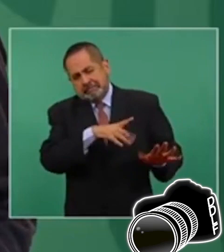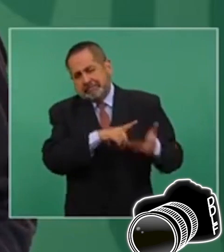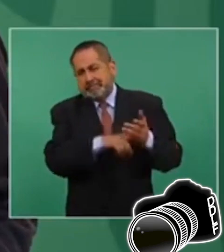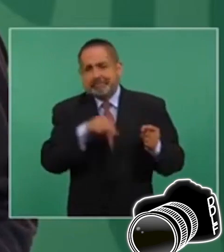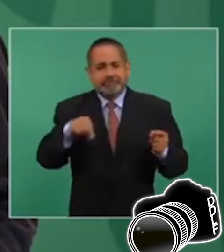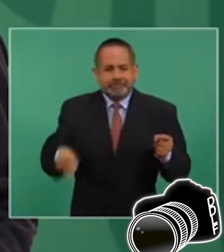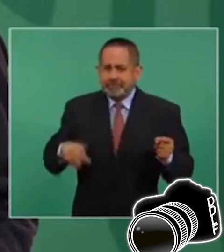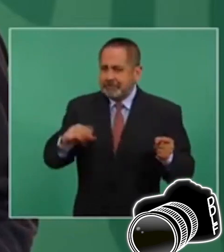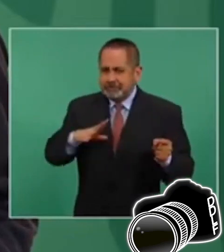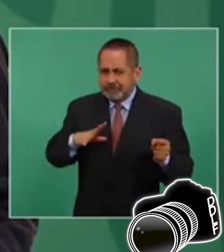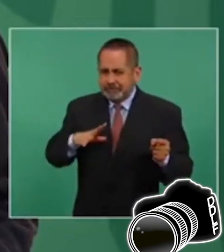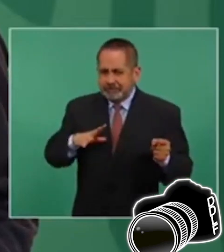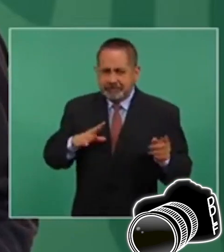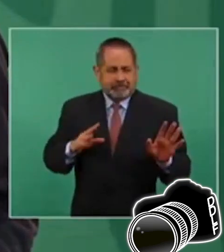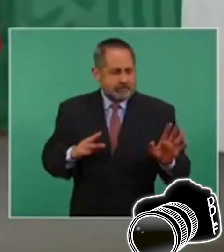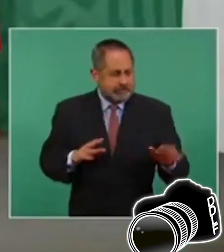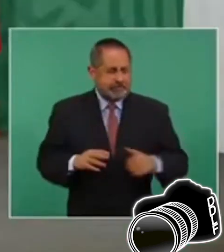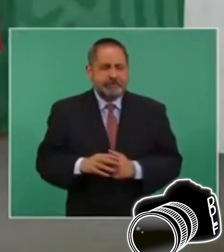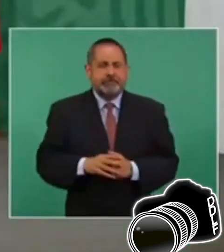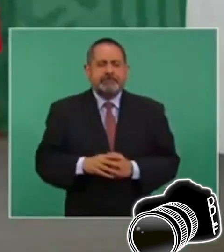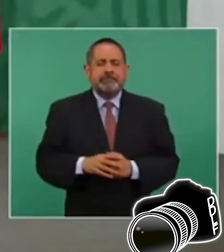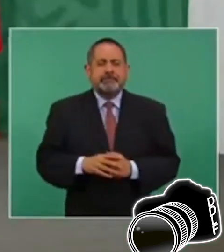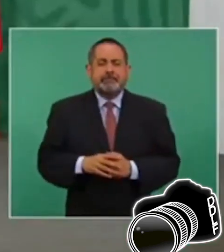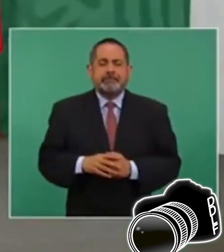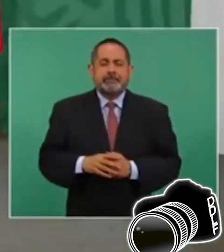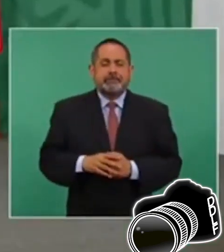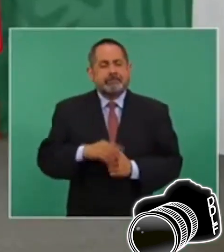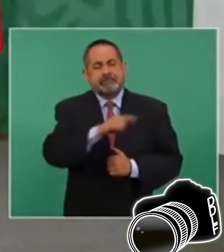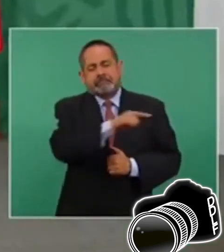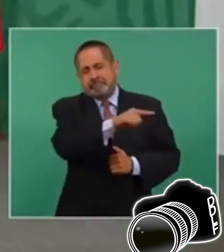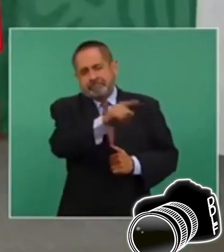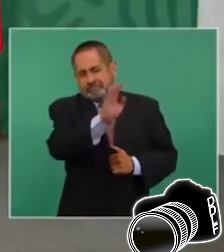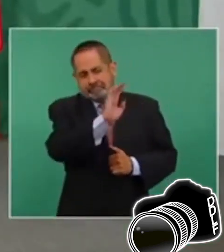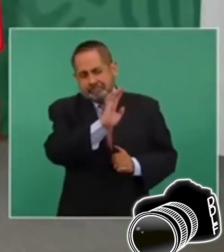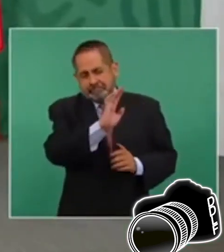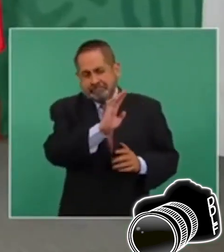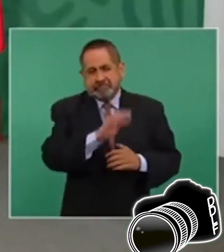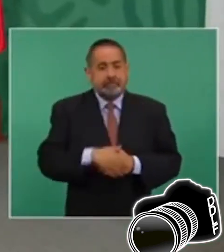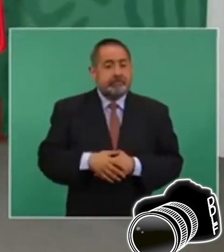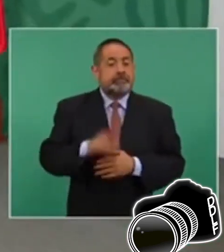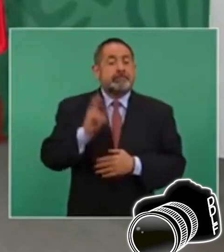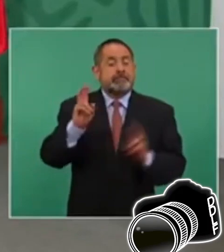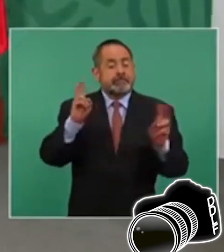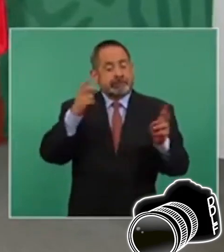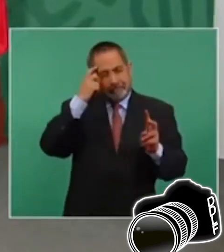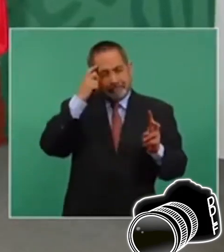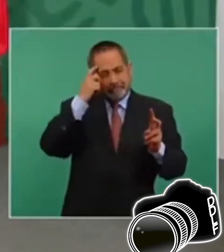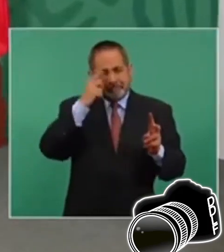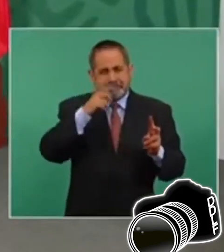Veracruz y en otras partes además el chayote